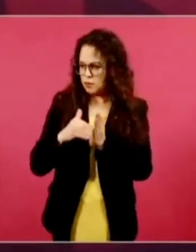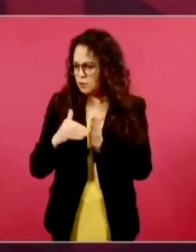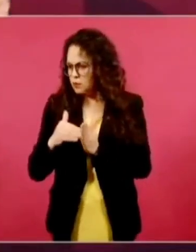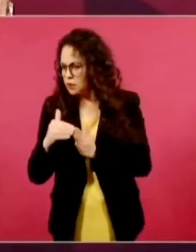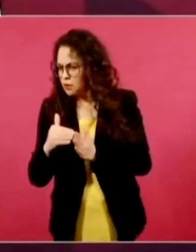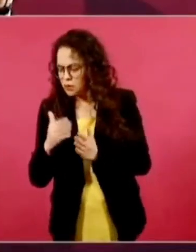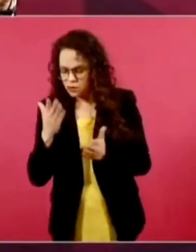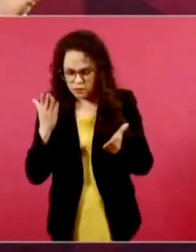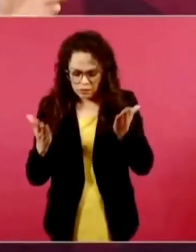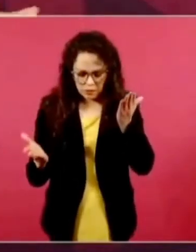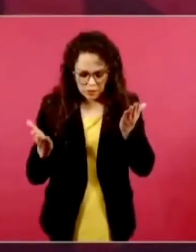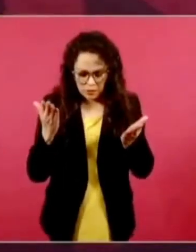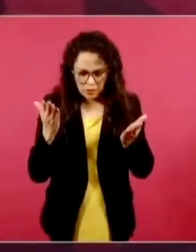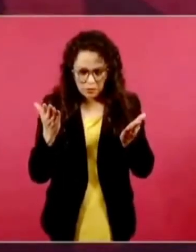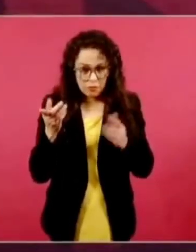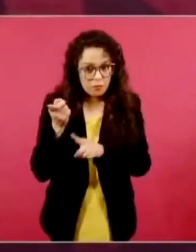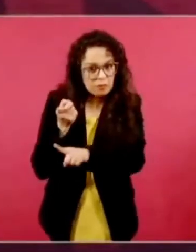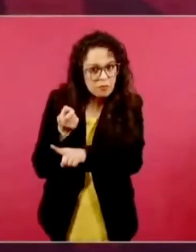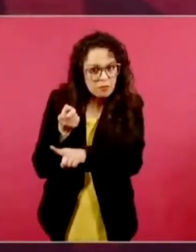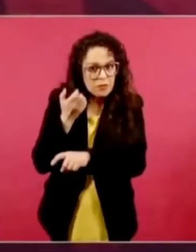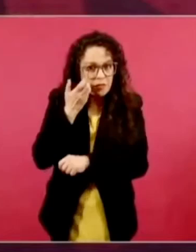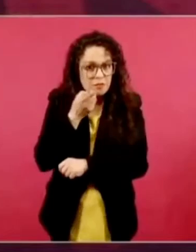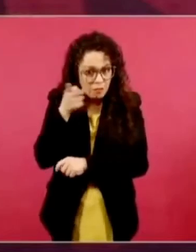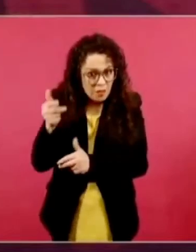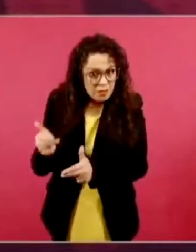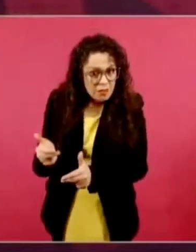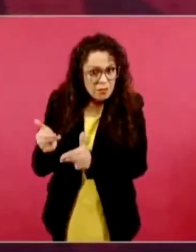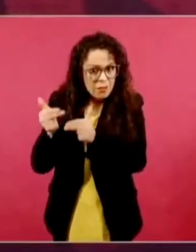¿Eso se le puede llamar negocio?